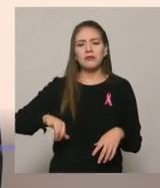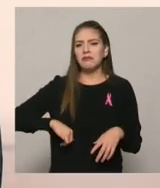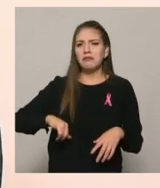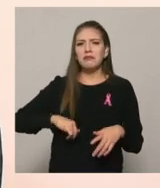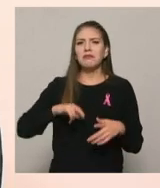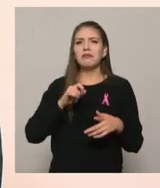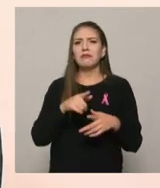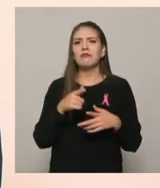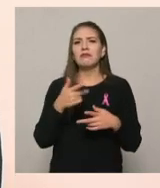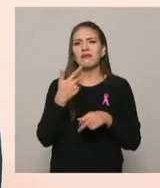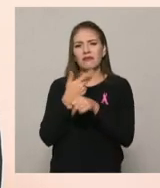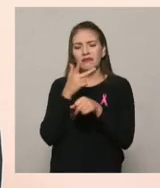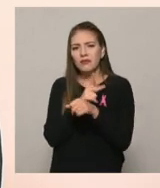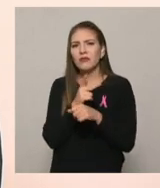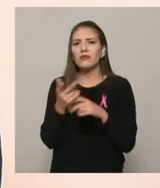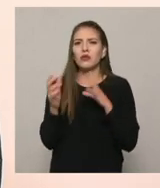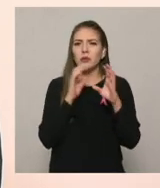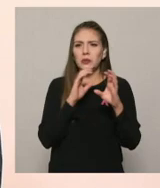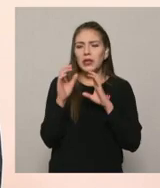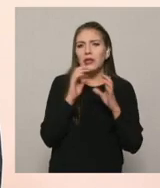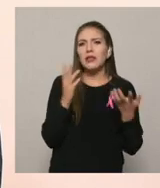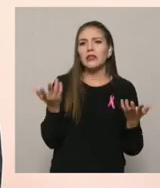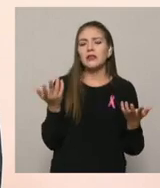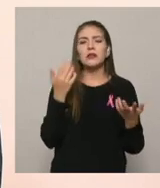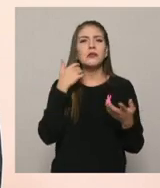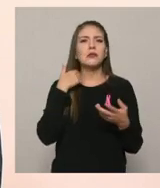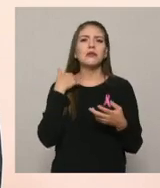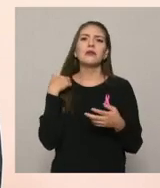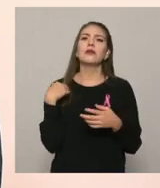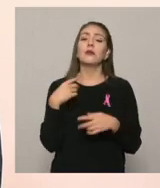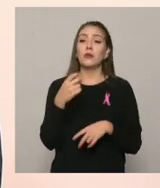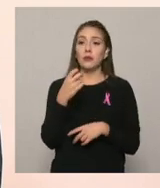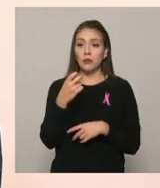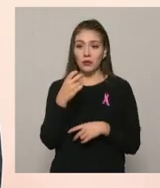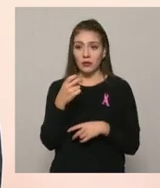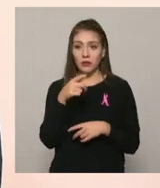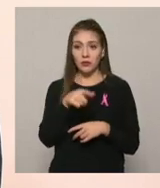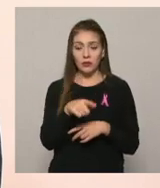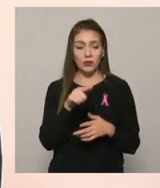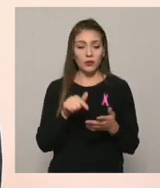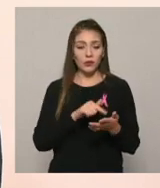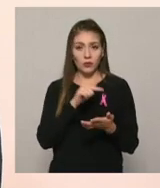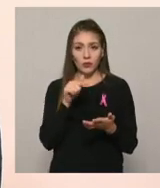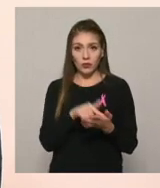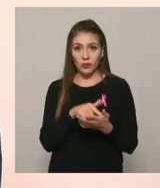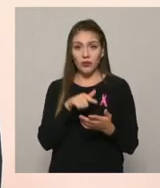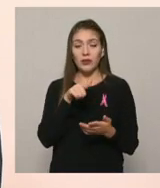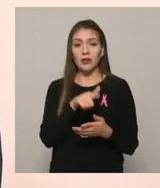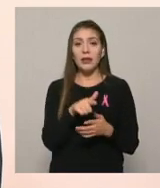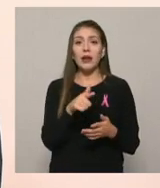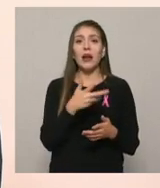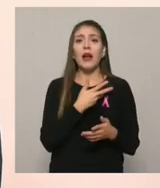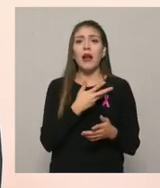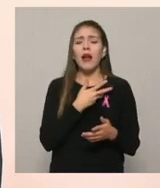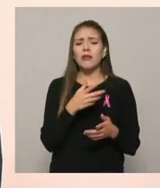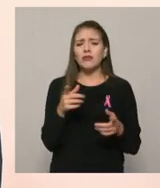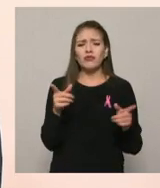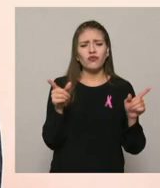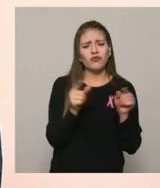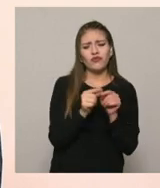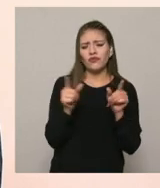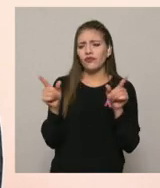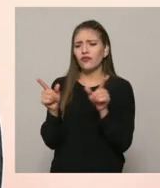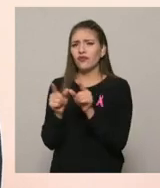comunicación, a los dueños de los medios de comunicación. Por eso los espacios tan reducidos y en